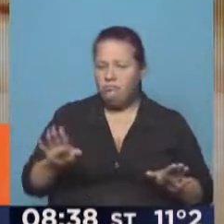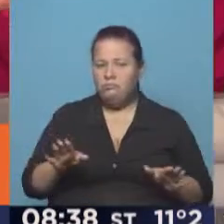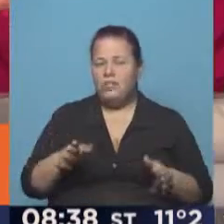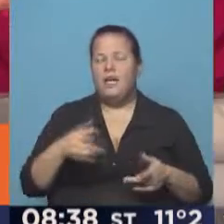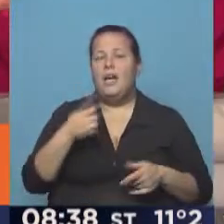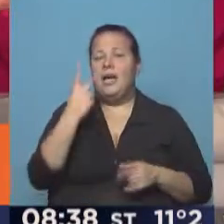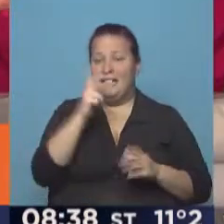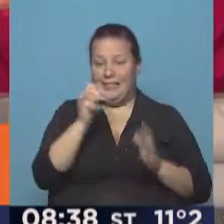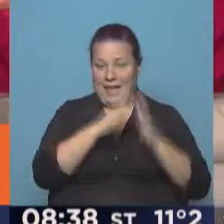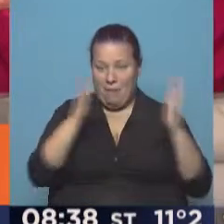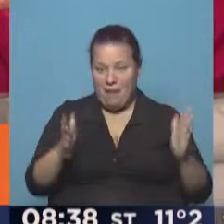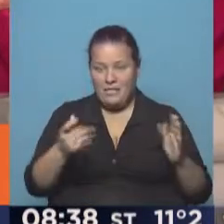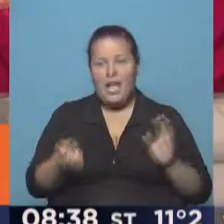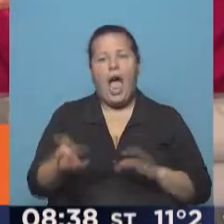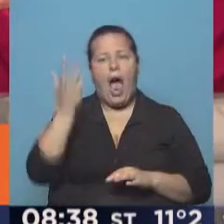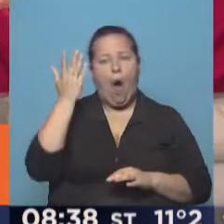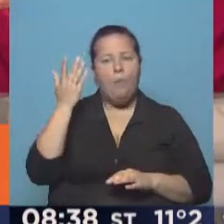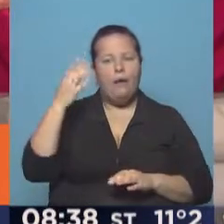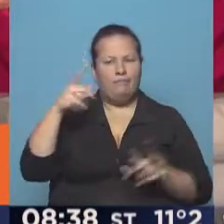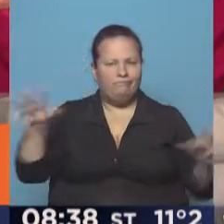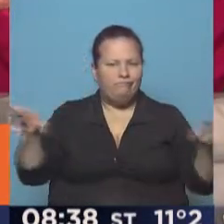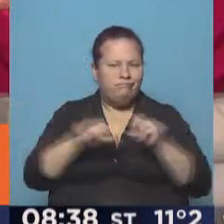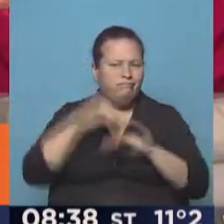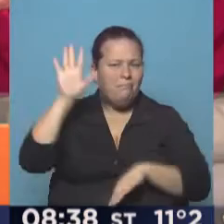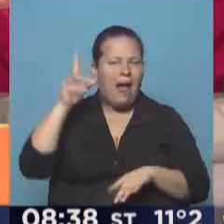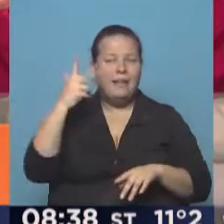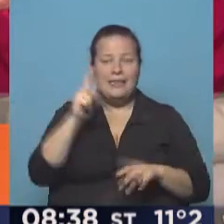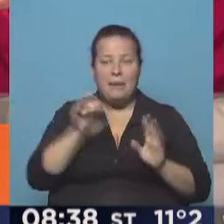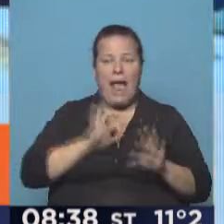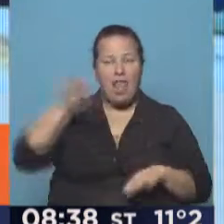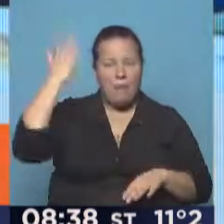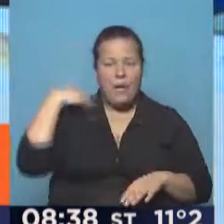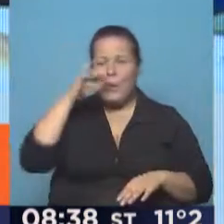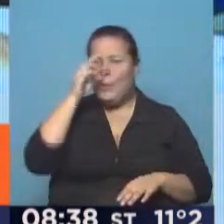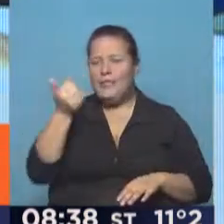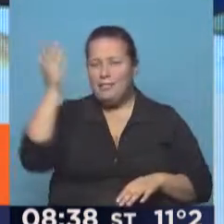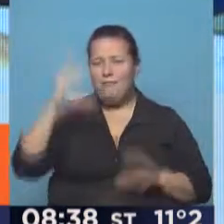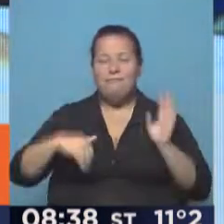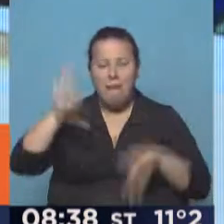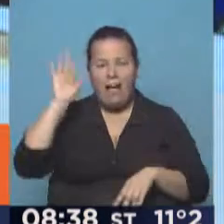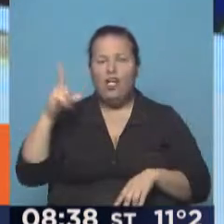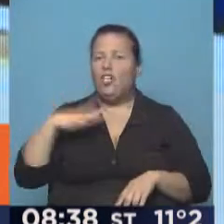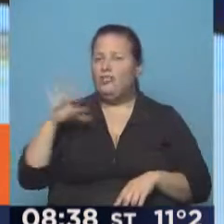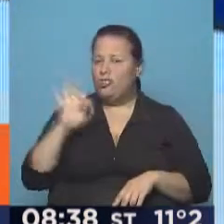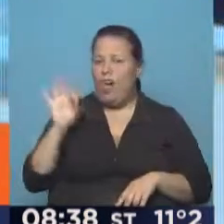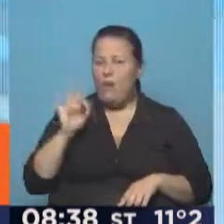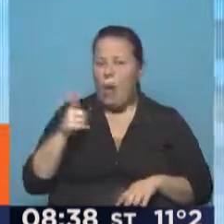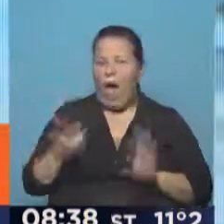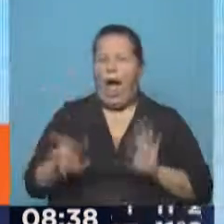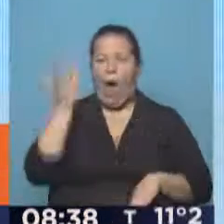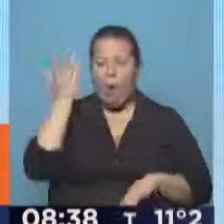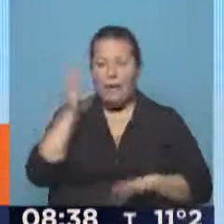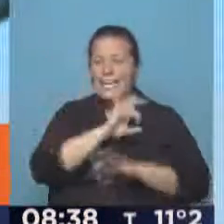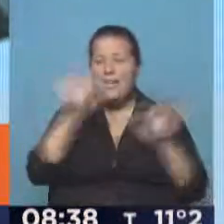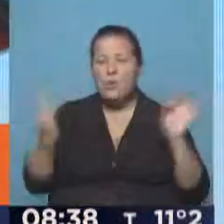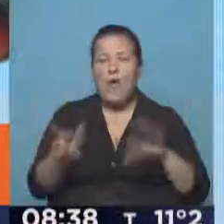En el primer trimestre han incrementado sus ingresos con respecto al primer trimestre del año pasado un 26%, sin haber tenido todavía el aumento,